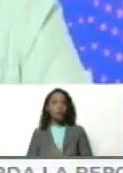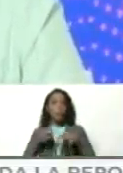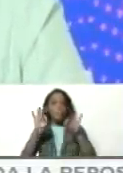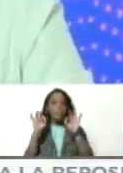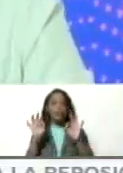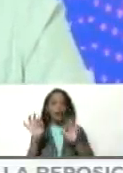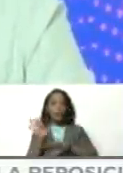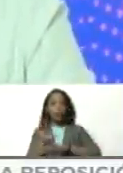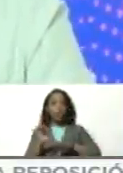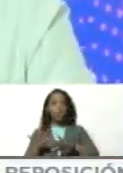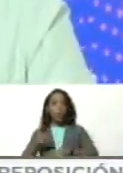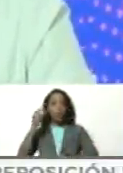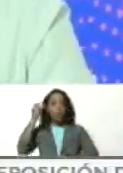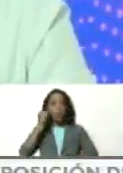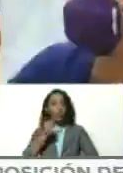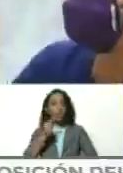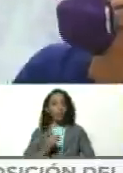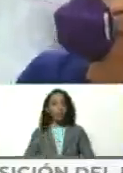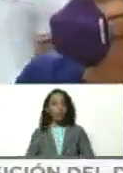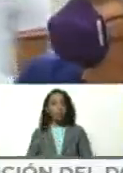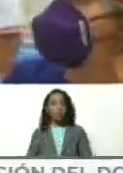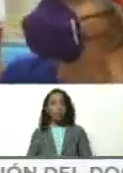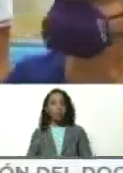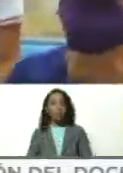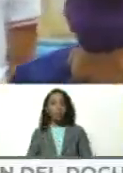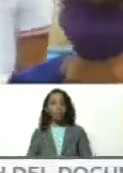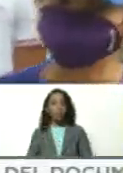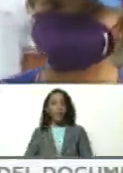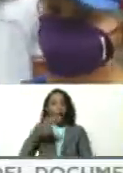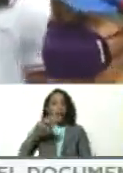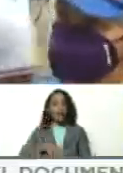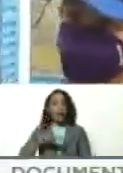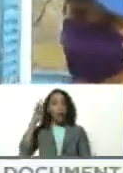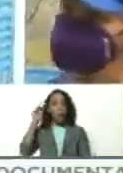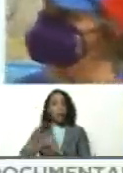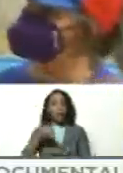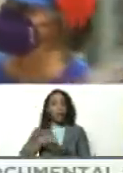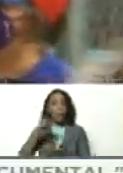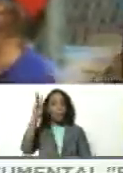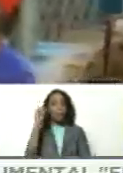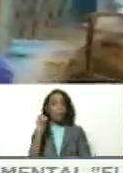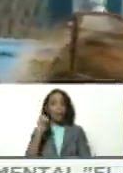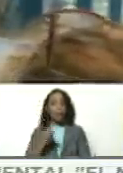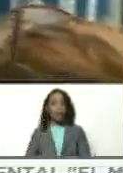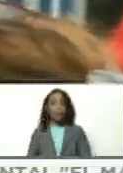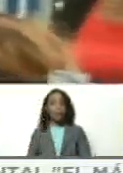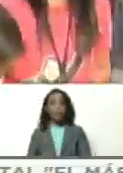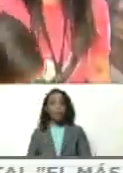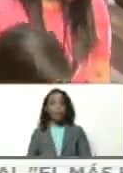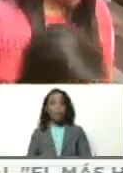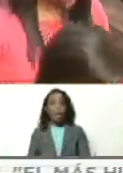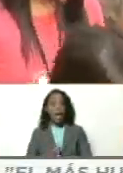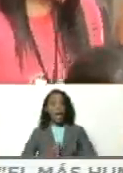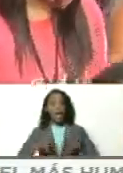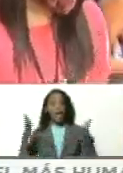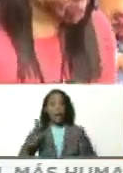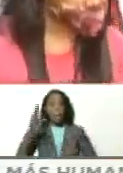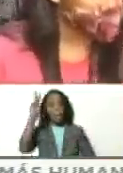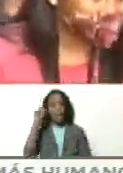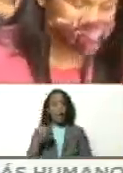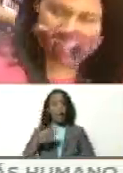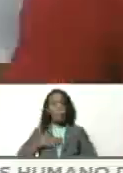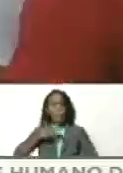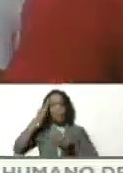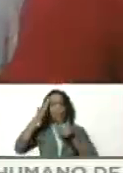especialmente al municipio Sucre del estado Miranda, Petare. El gran Petare, mi saludo a todos